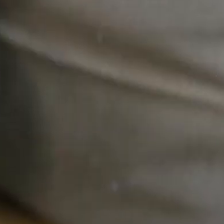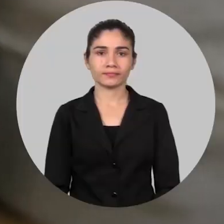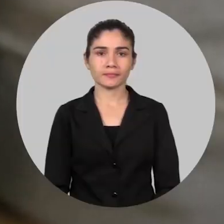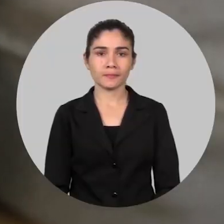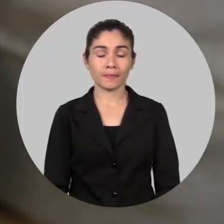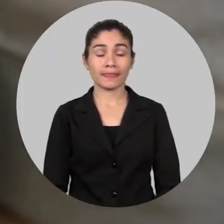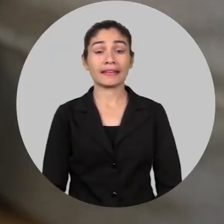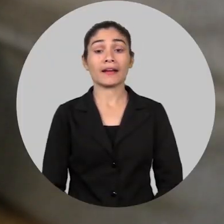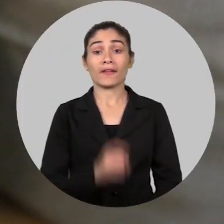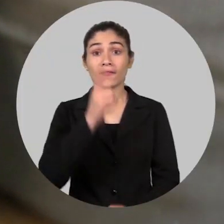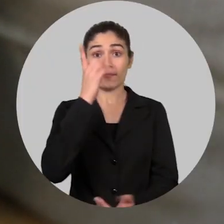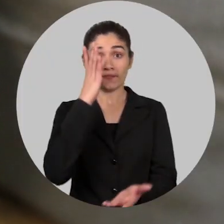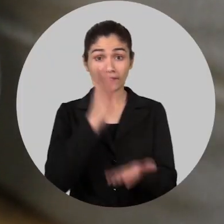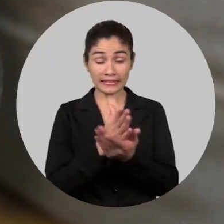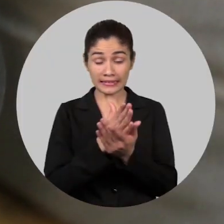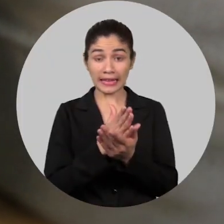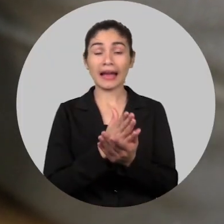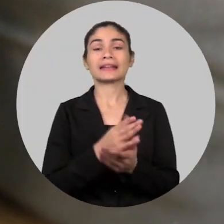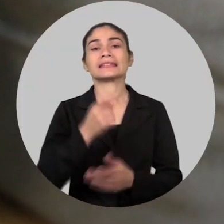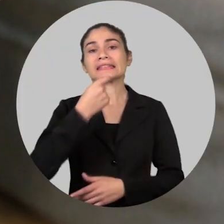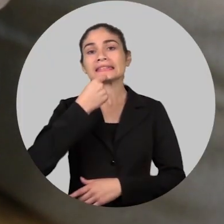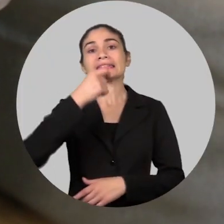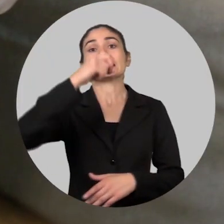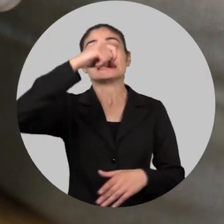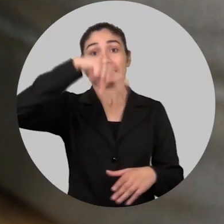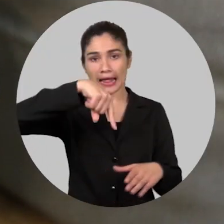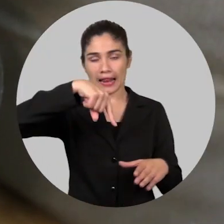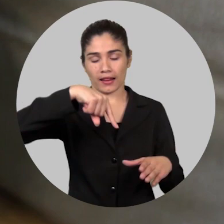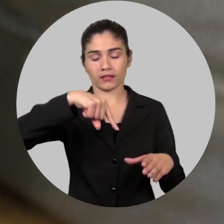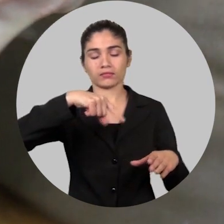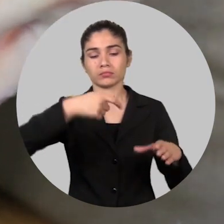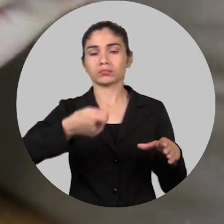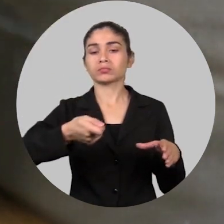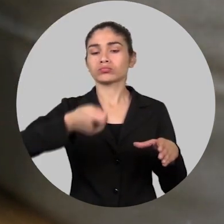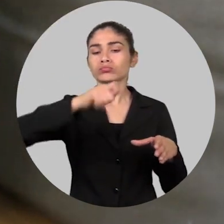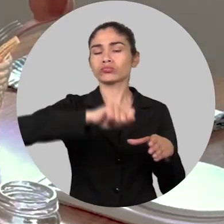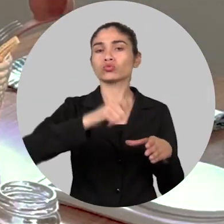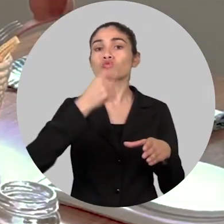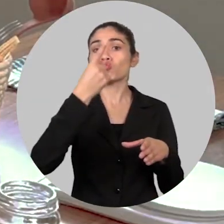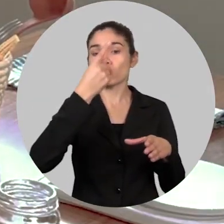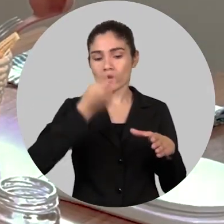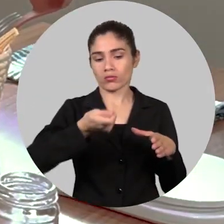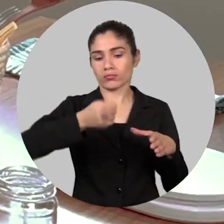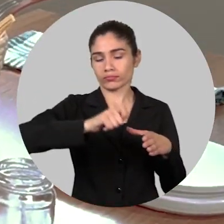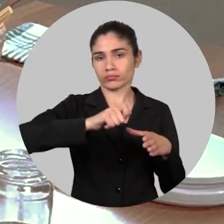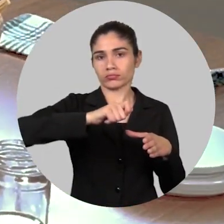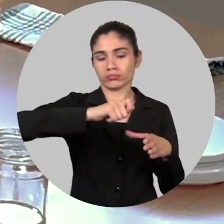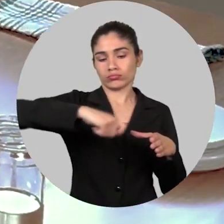Y por último vamos a colocar la sal. Colocamos una cucharada.